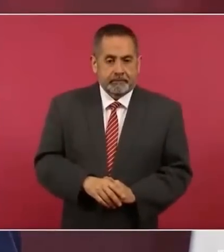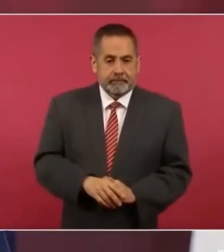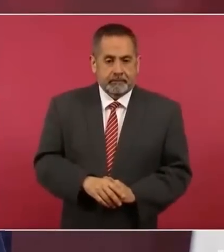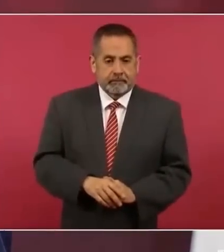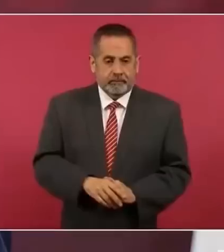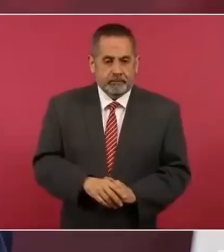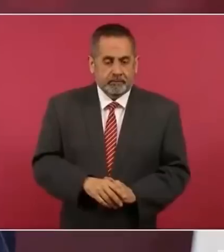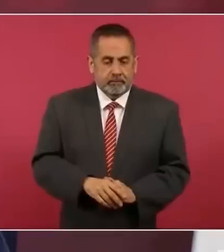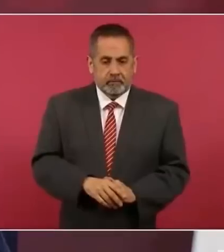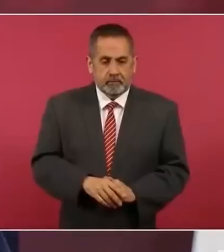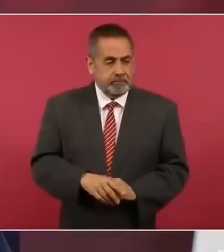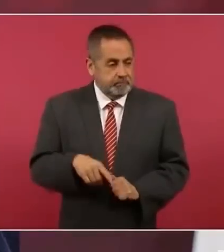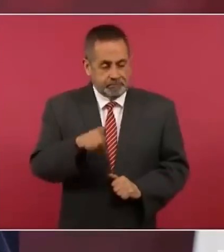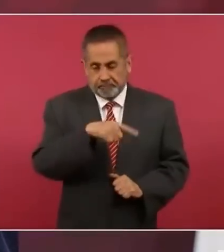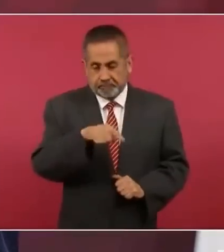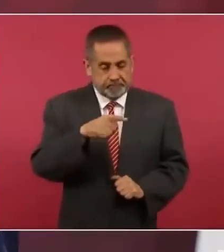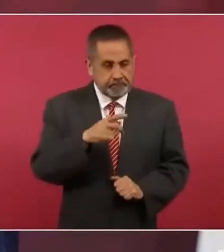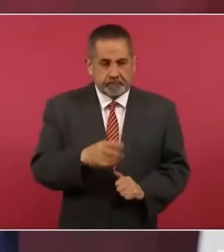era muy